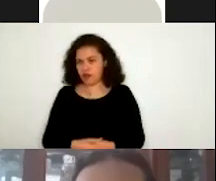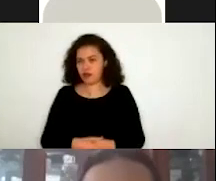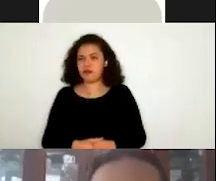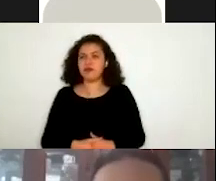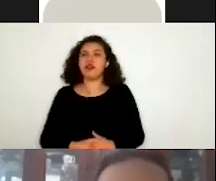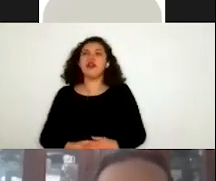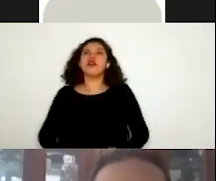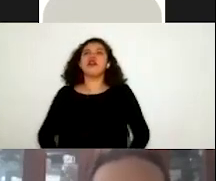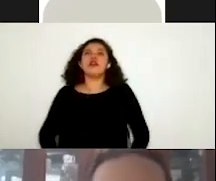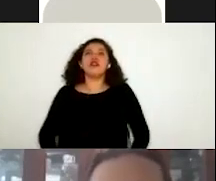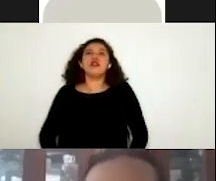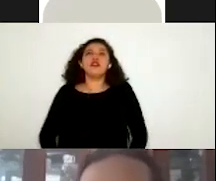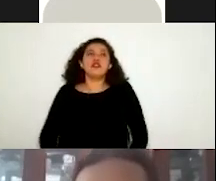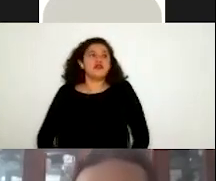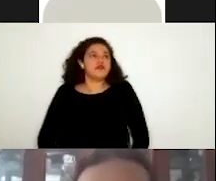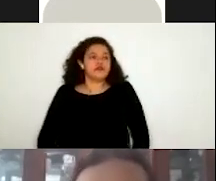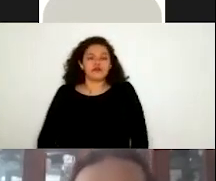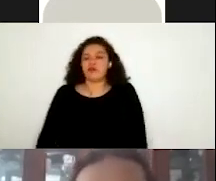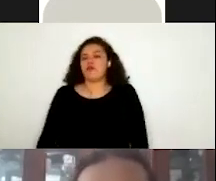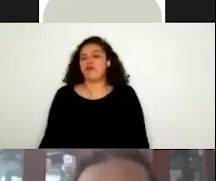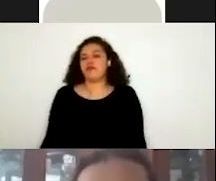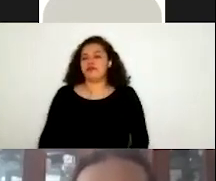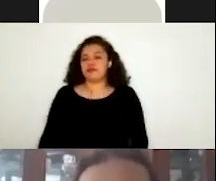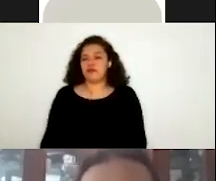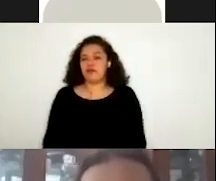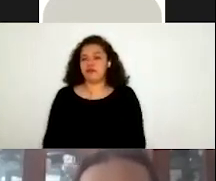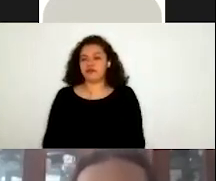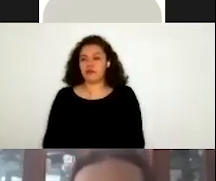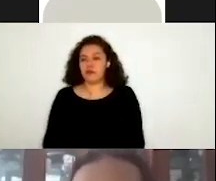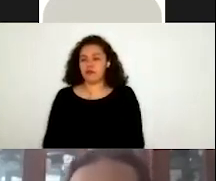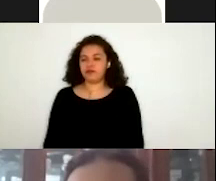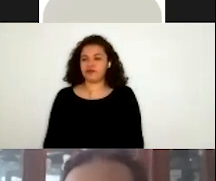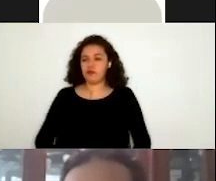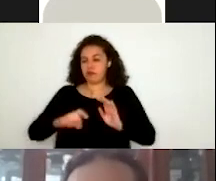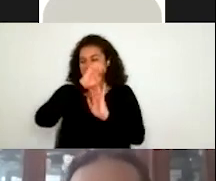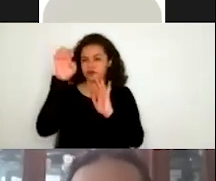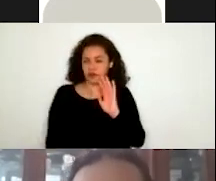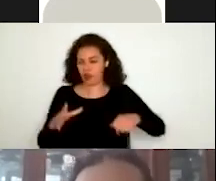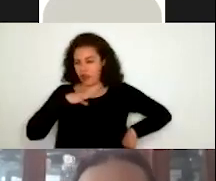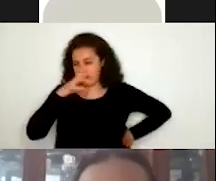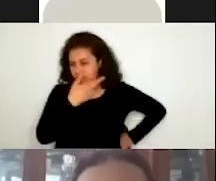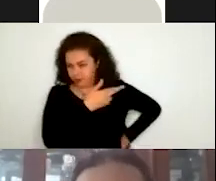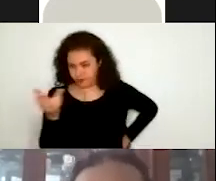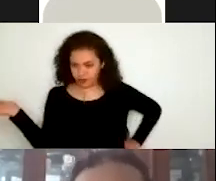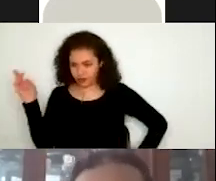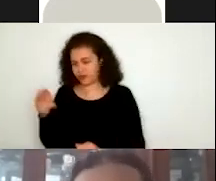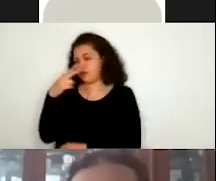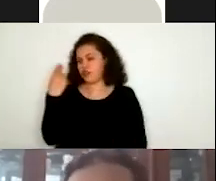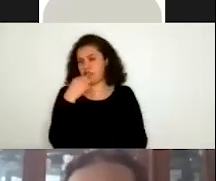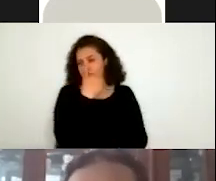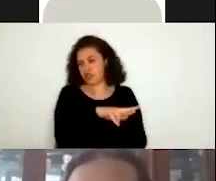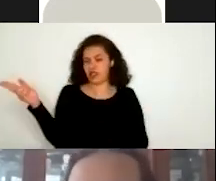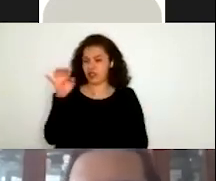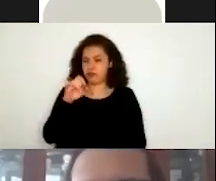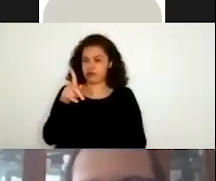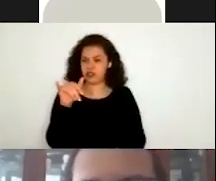colocar cómo vamos a llamar a nuestro inmueble. En este caso, para el ejemplo, vamos a suponer que es un restaurante y se llama Restaurante Epsilon P,